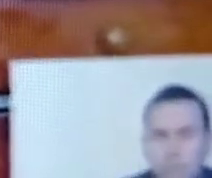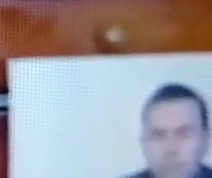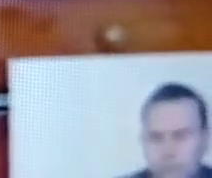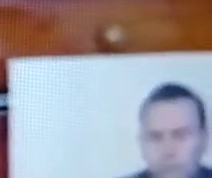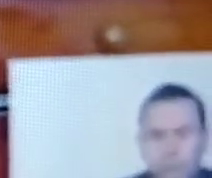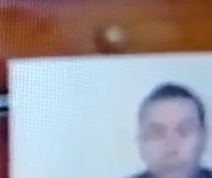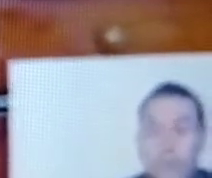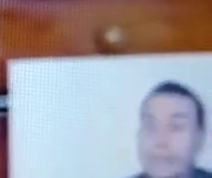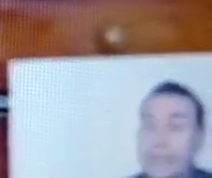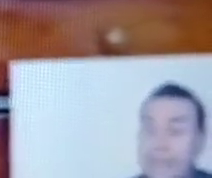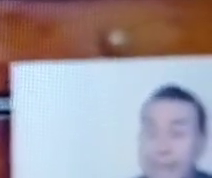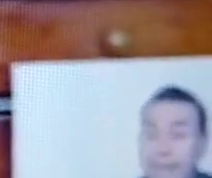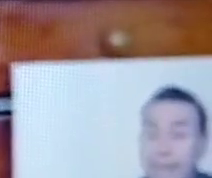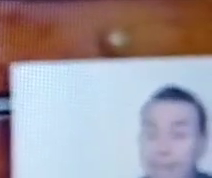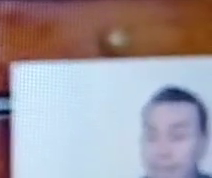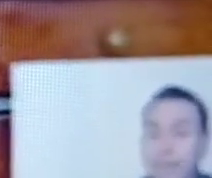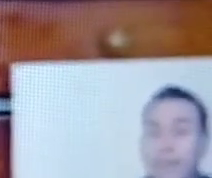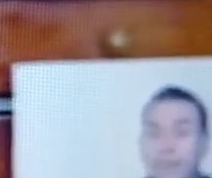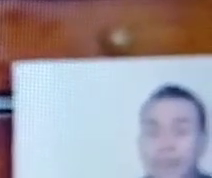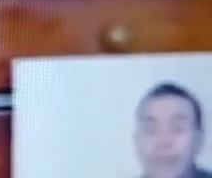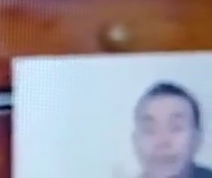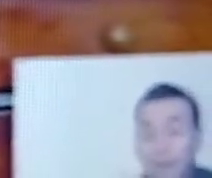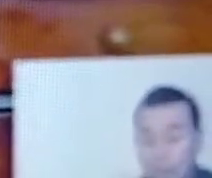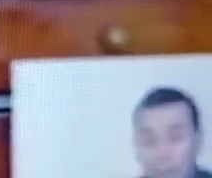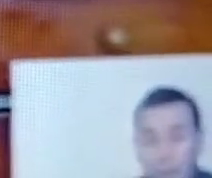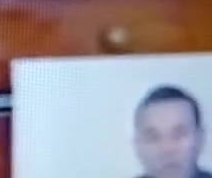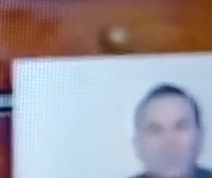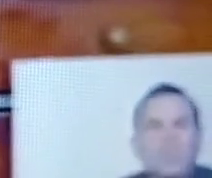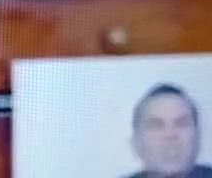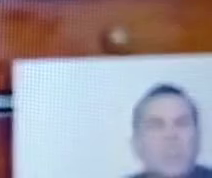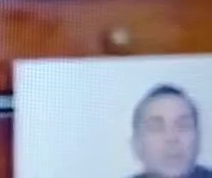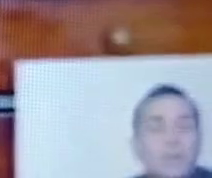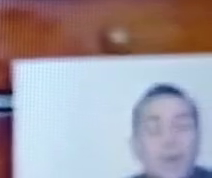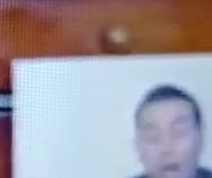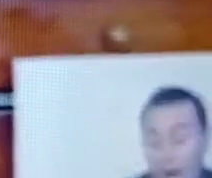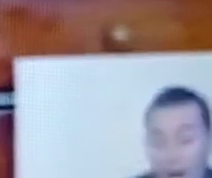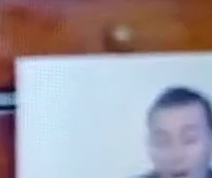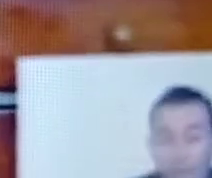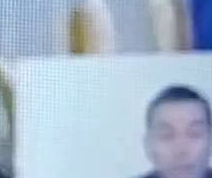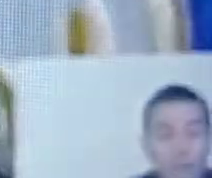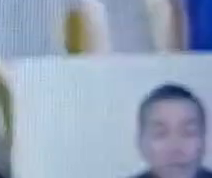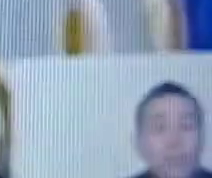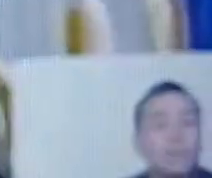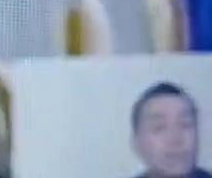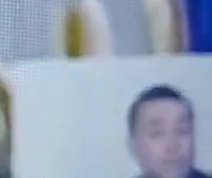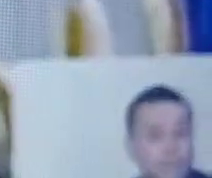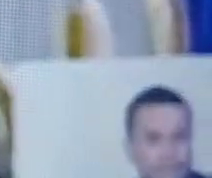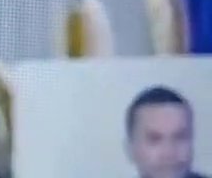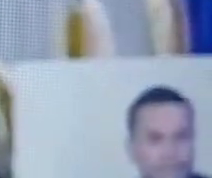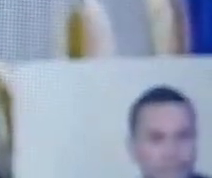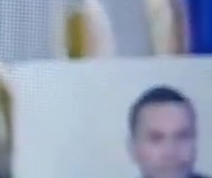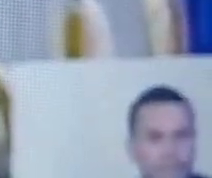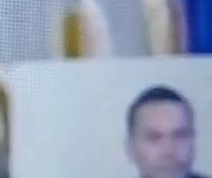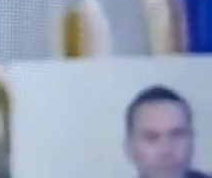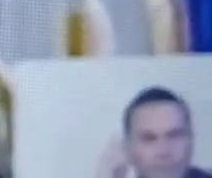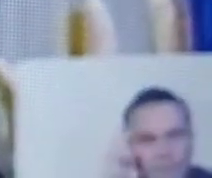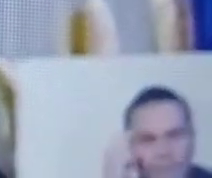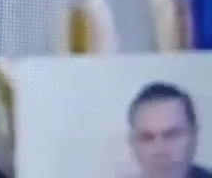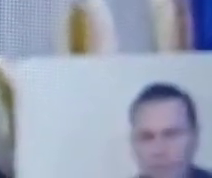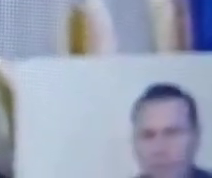hacerlo. Todo lo que hagamos o no hagamos ahora definirá si aprovecharemos o no este momento. Desde el acto más